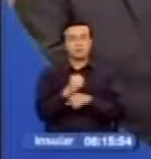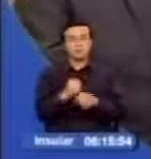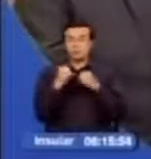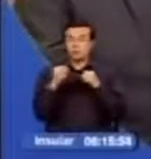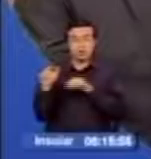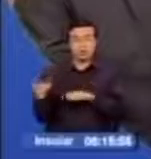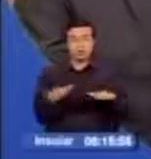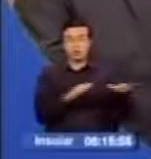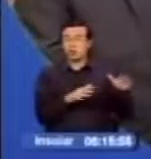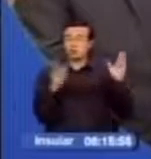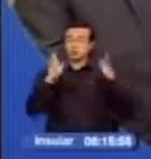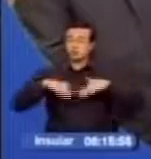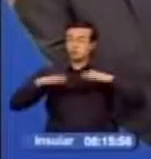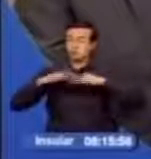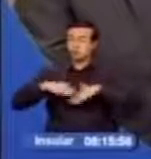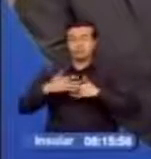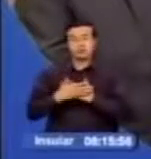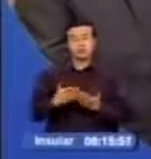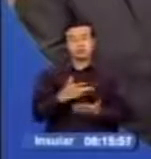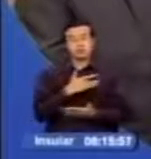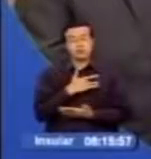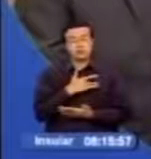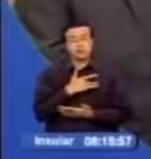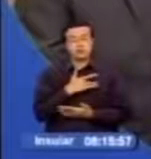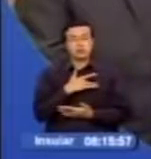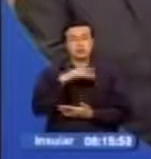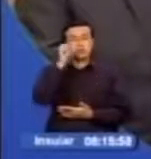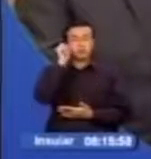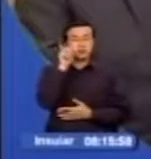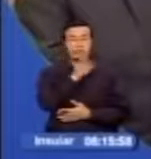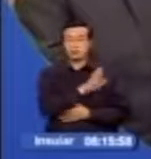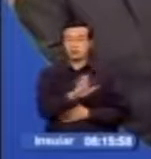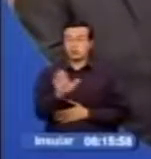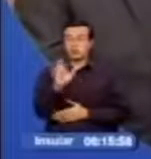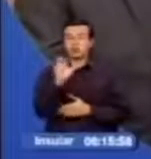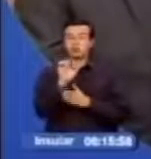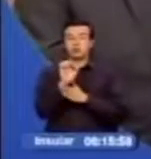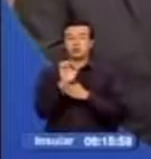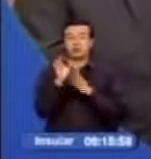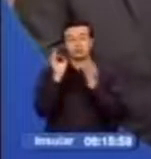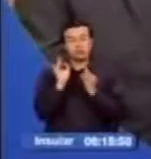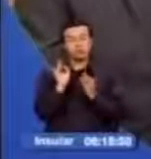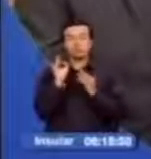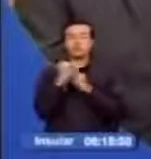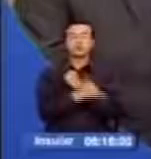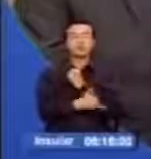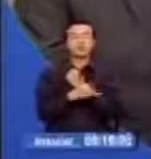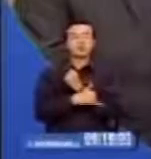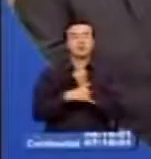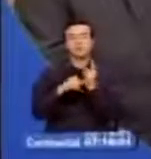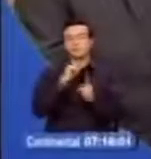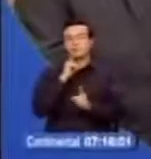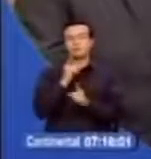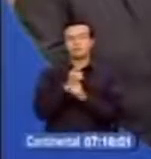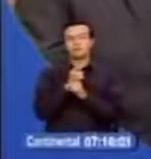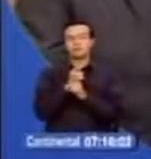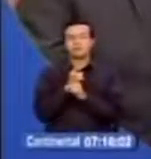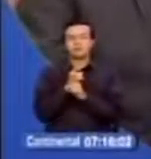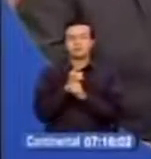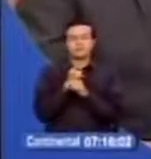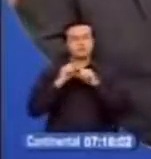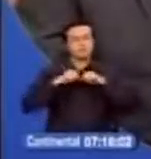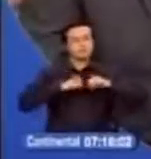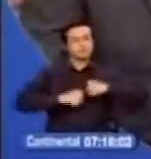sido el golpe, tan alto como debe ir la reacción de nuestro país para poder ser un país bien estructurado,